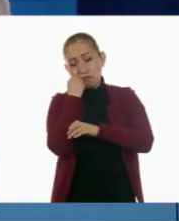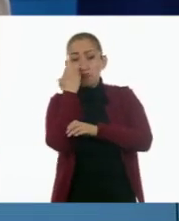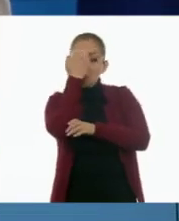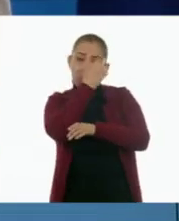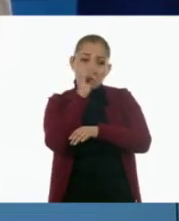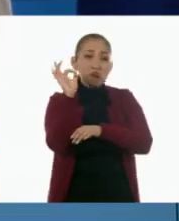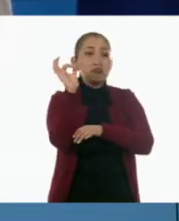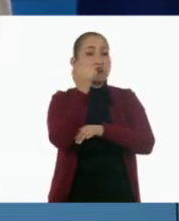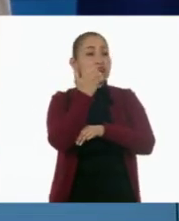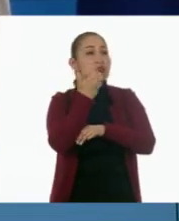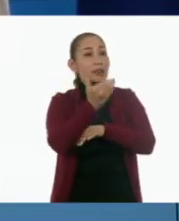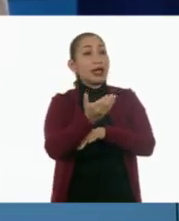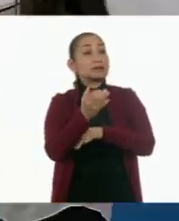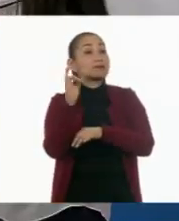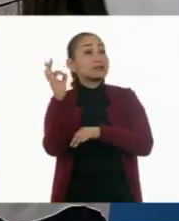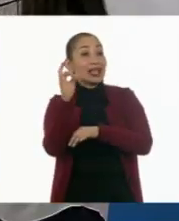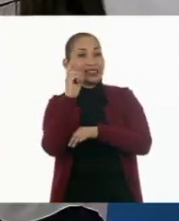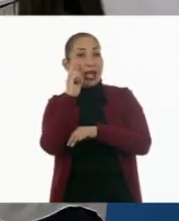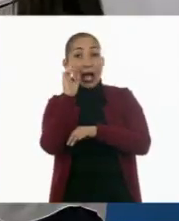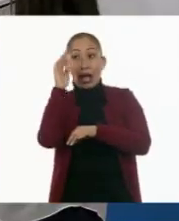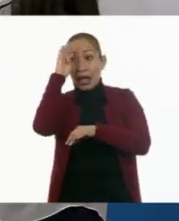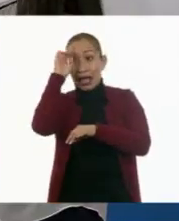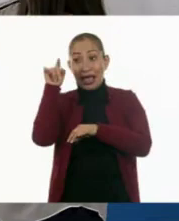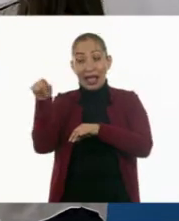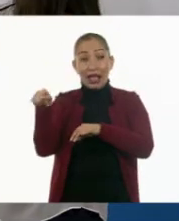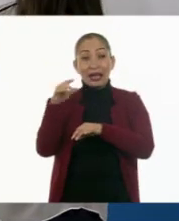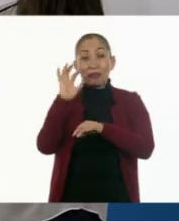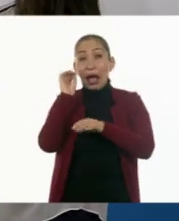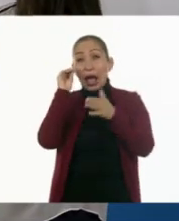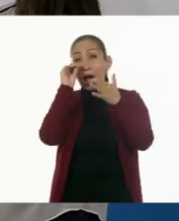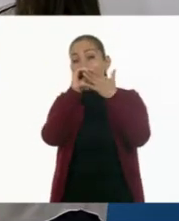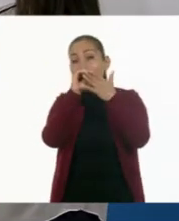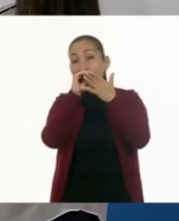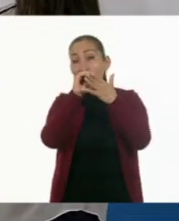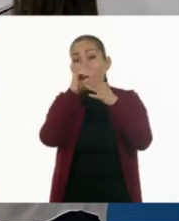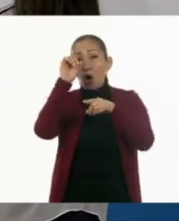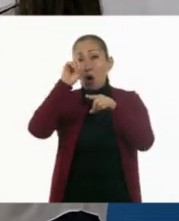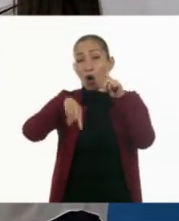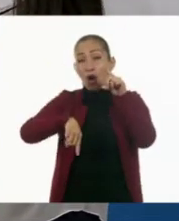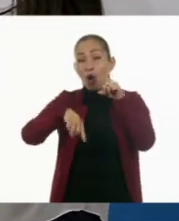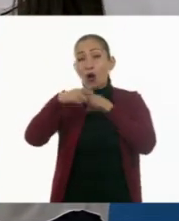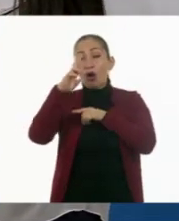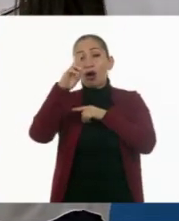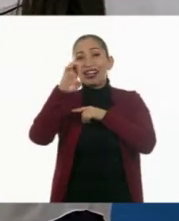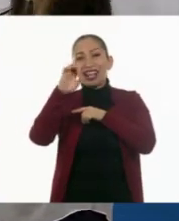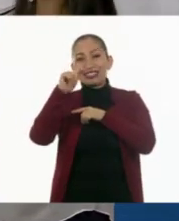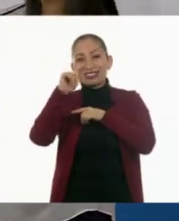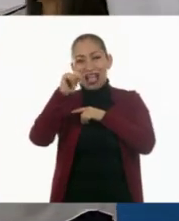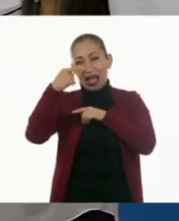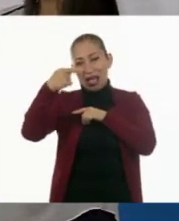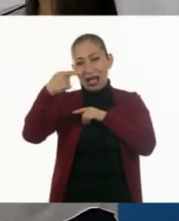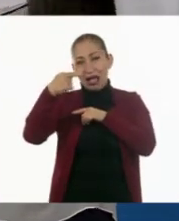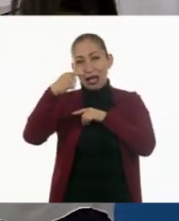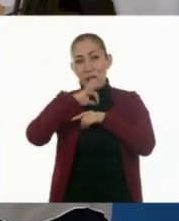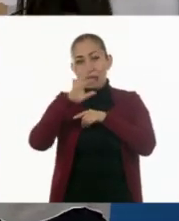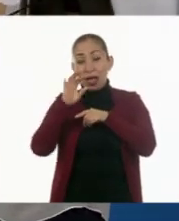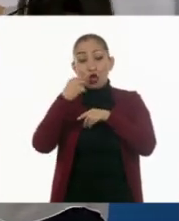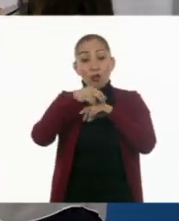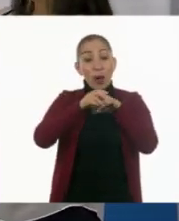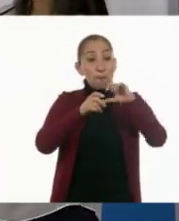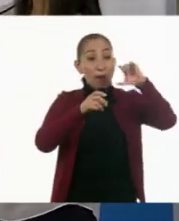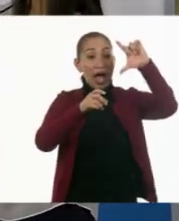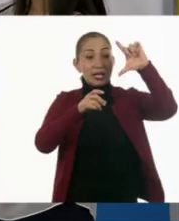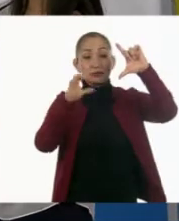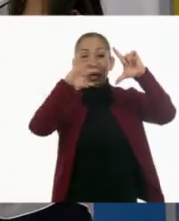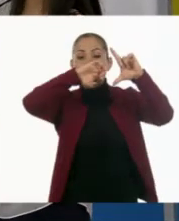criterio. Primero, si ya María pensó que lo que va a hacer es una resta, pues tiene que buscar, obviamente, un número mayor al